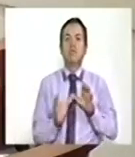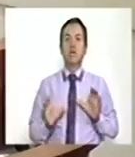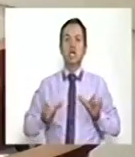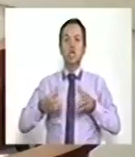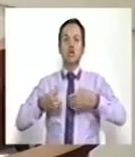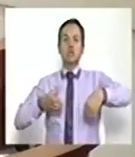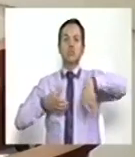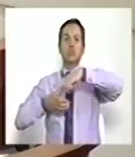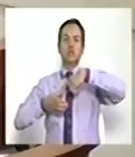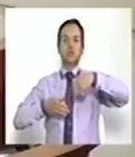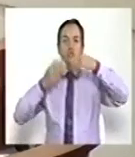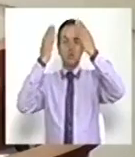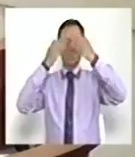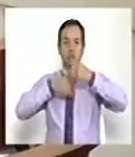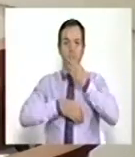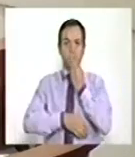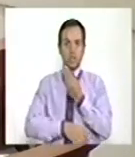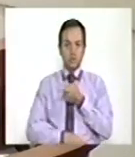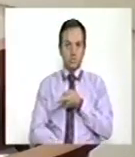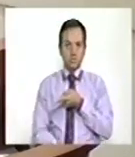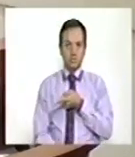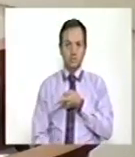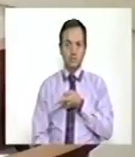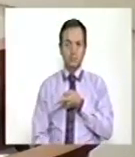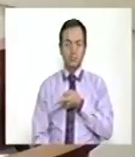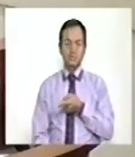organización criminal.